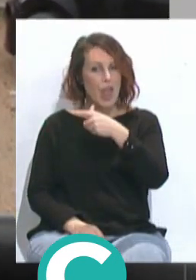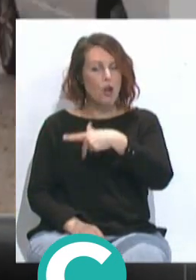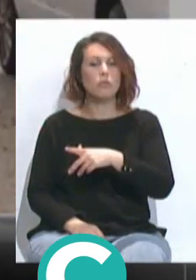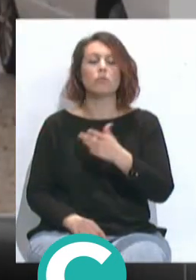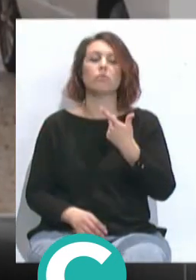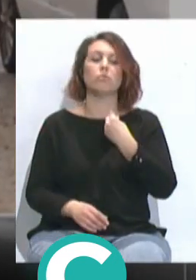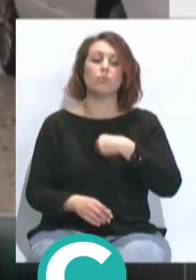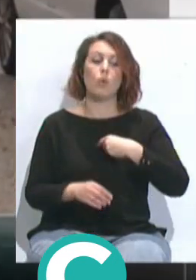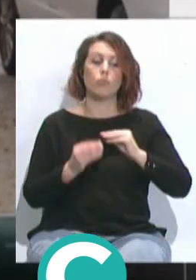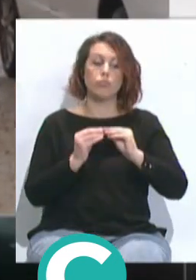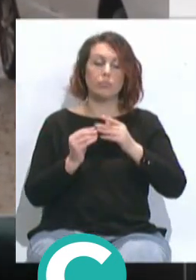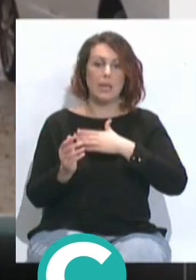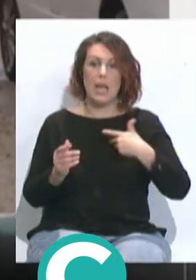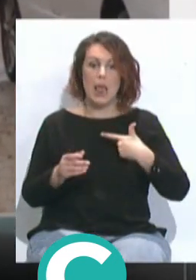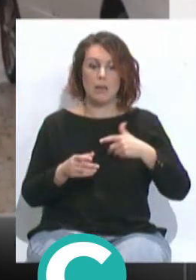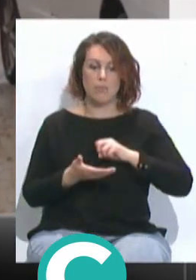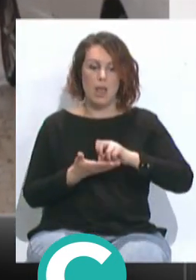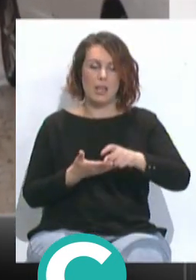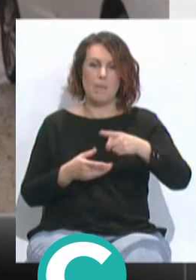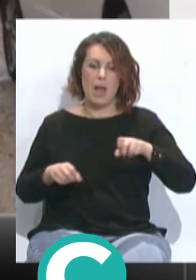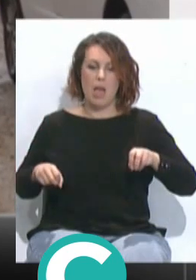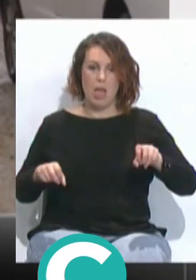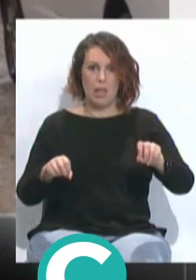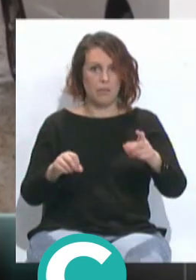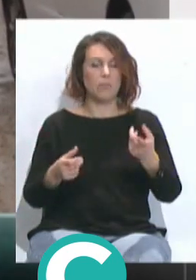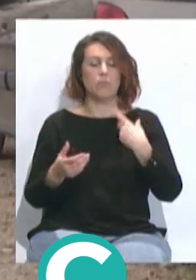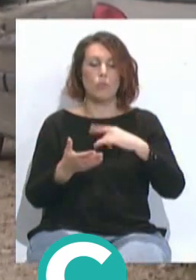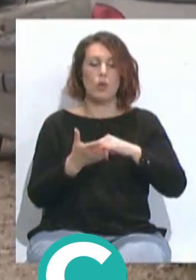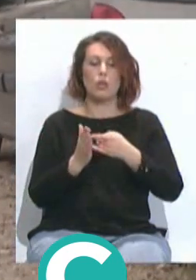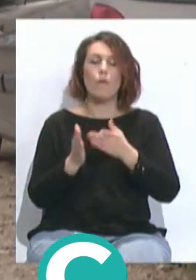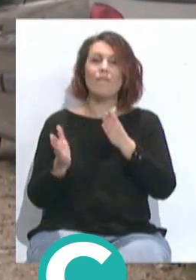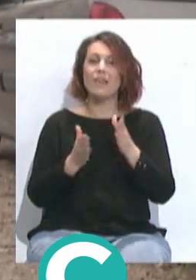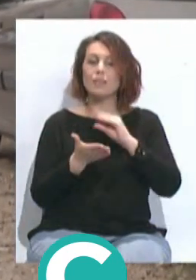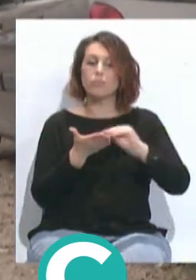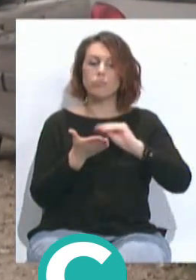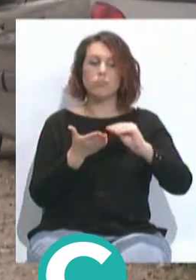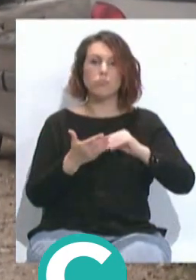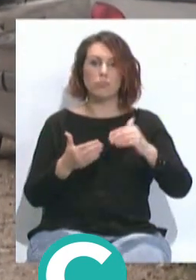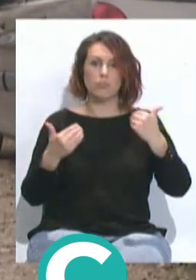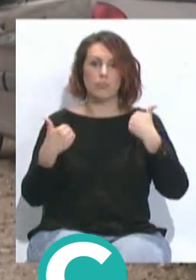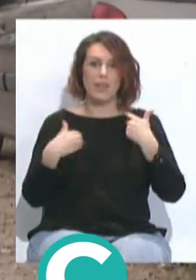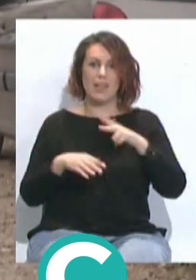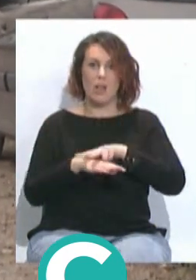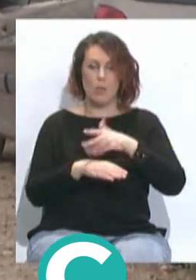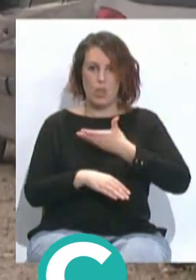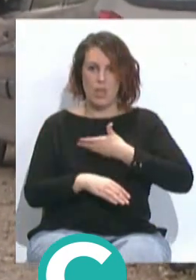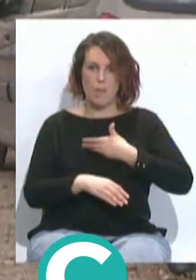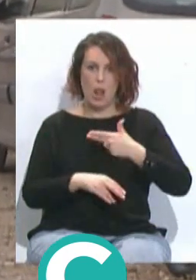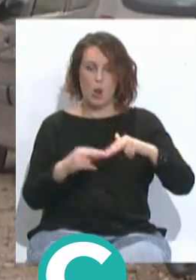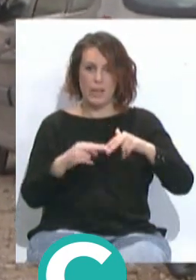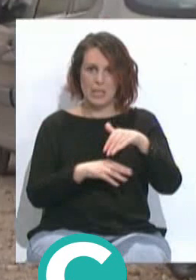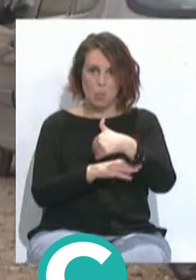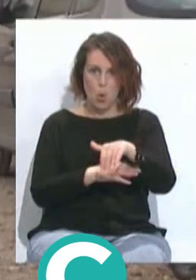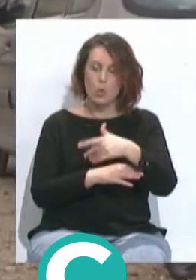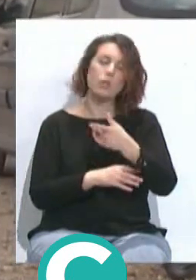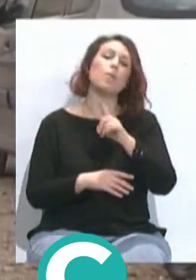acometida de los servicios, hacer la calzada y la acera. El proyecto se encuentra en fase de redacción por parte de la Delegación Municipal de Urbanismo